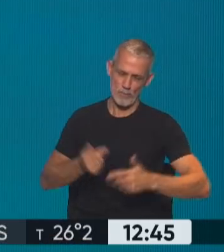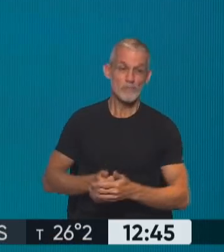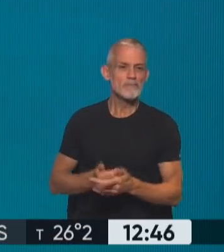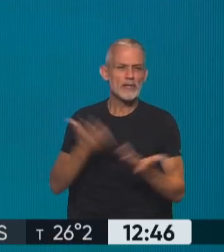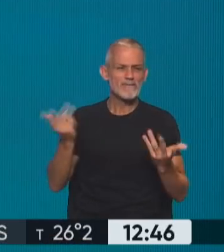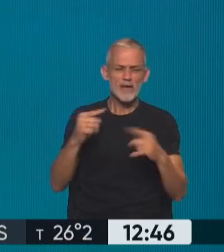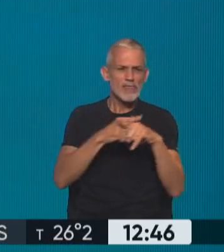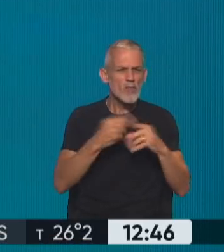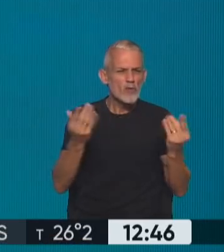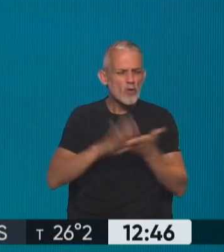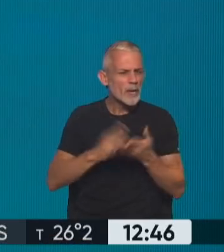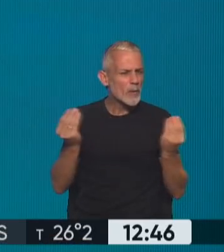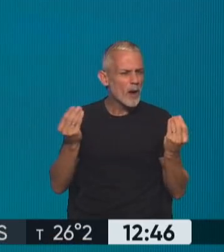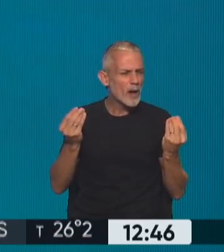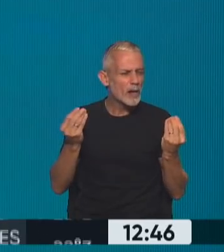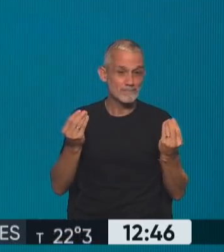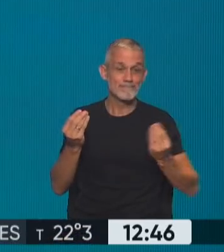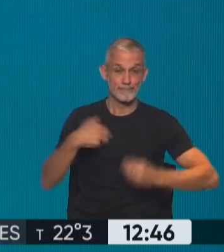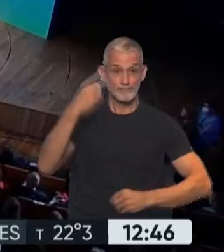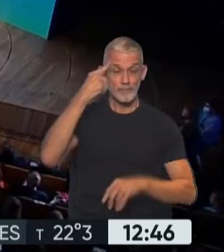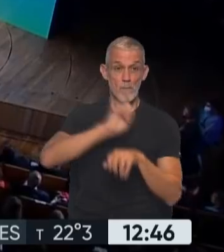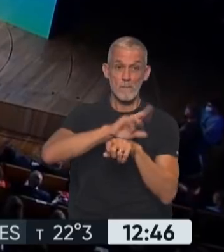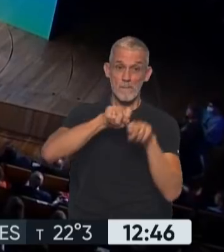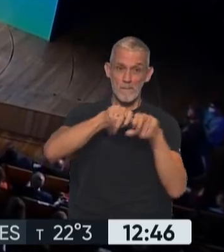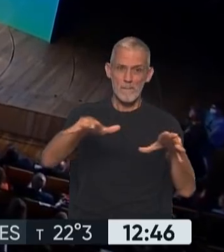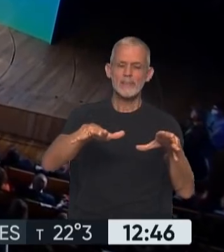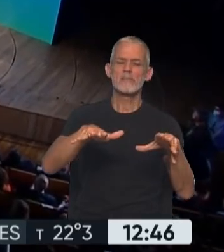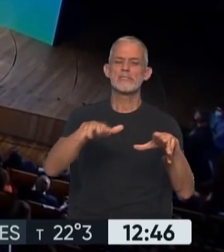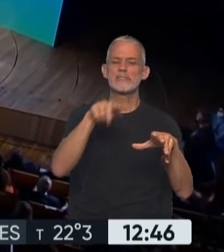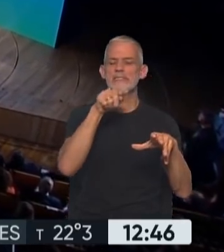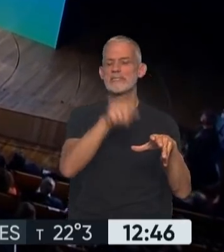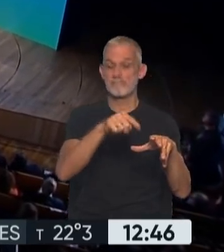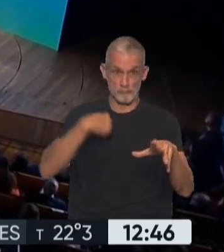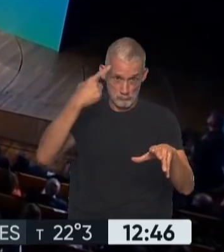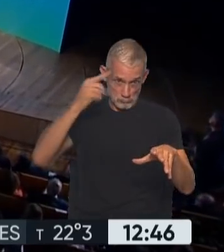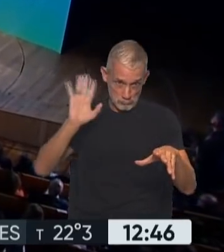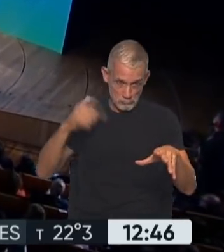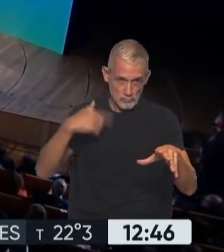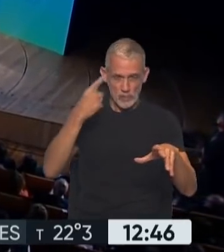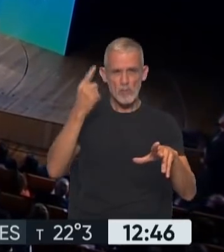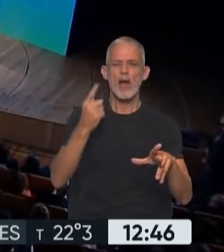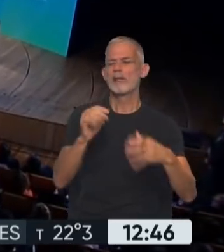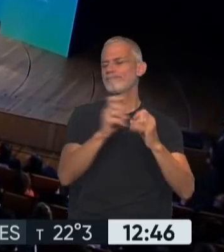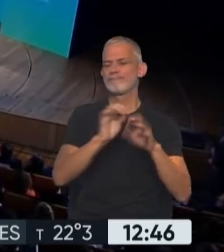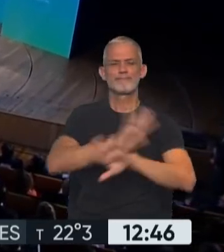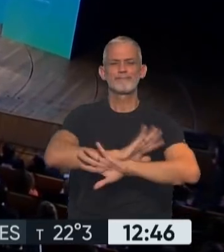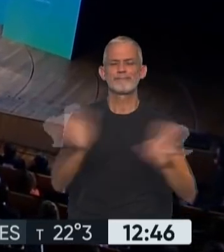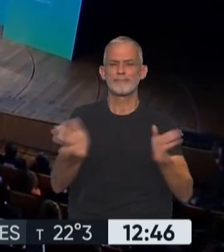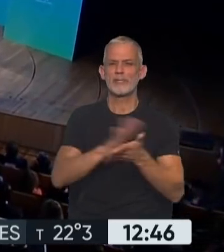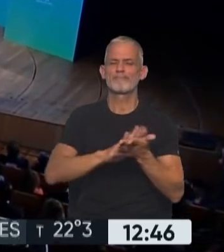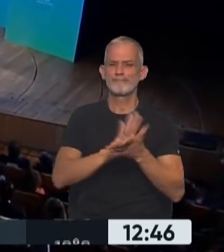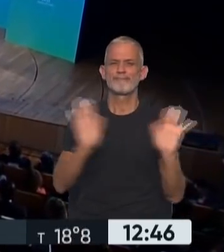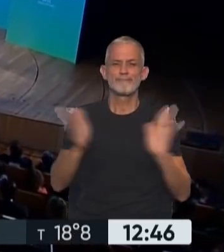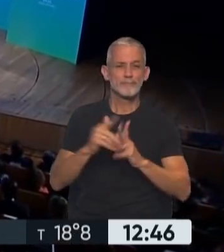¿cuál es la discusión? Y creo que la pandemia ha venido, a mi criterio, a saldar la discusión que